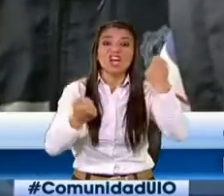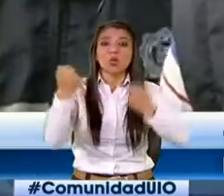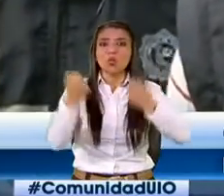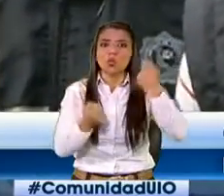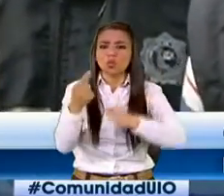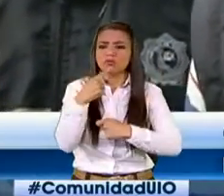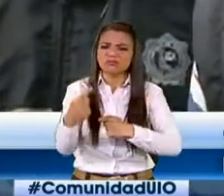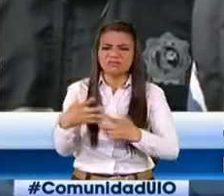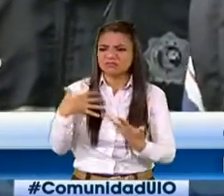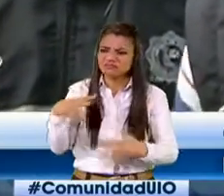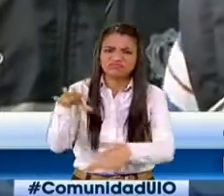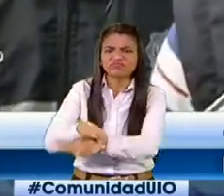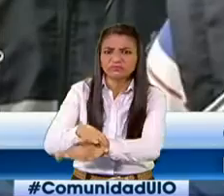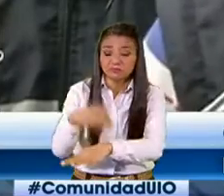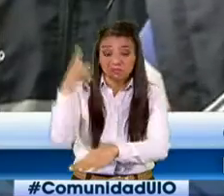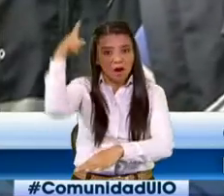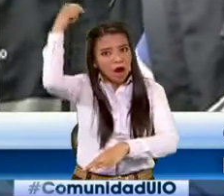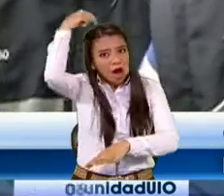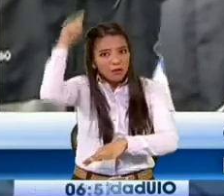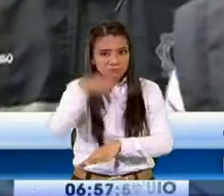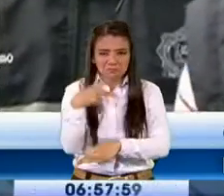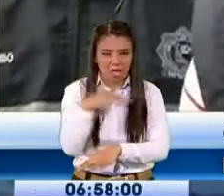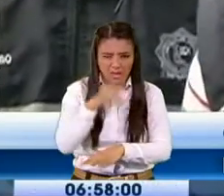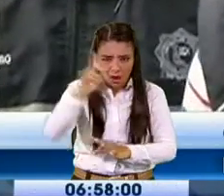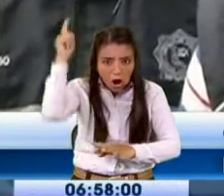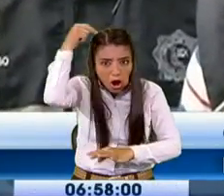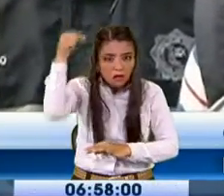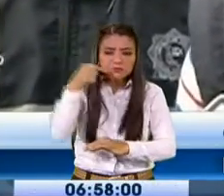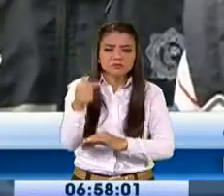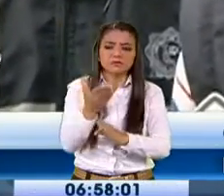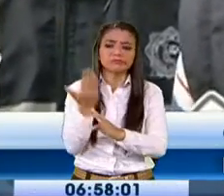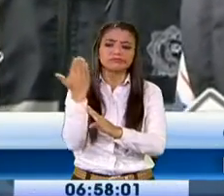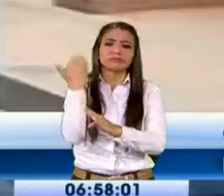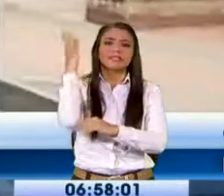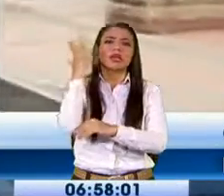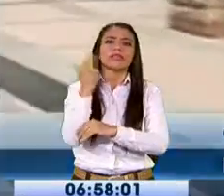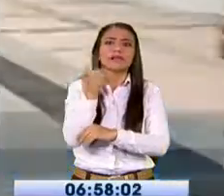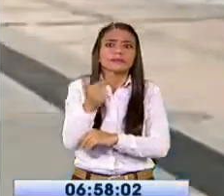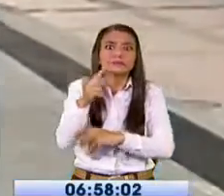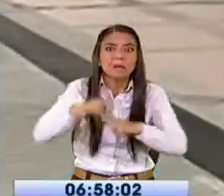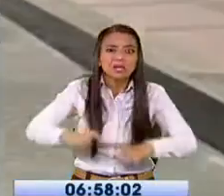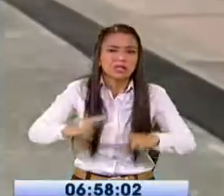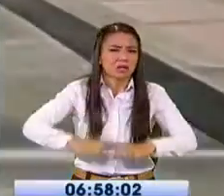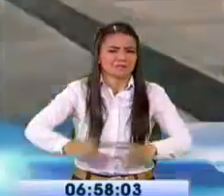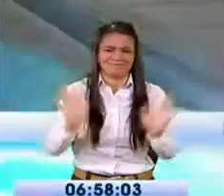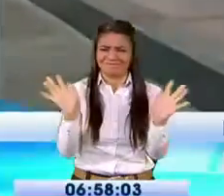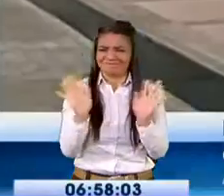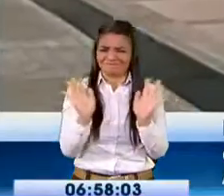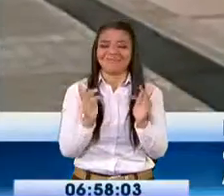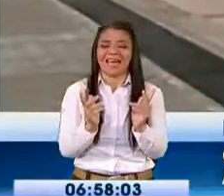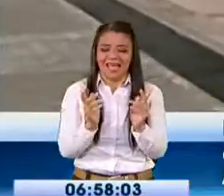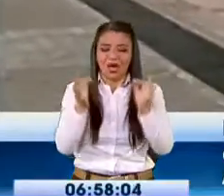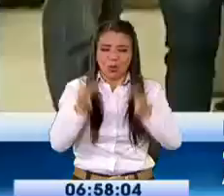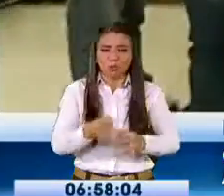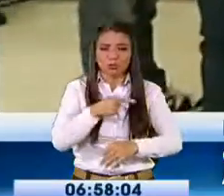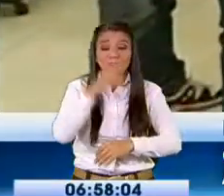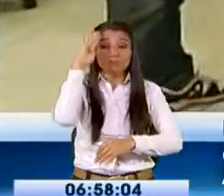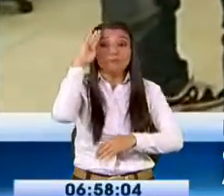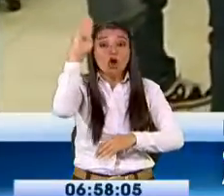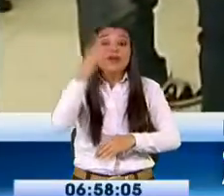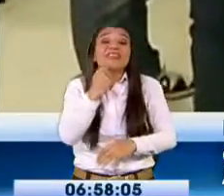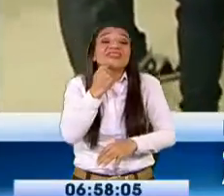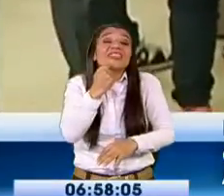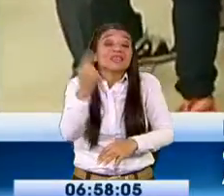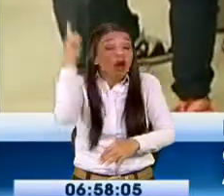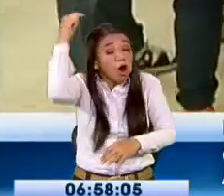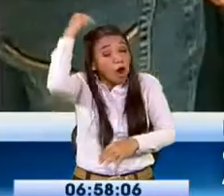iban a proceder con su detención y que le venían haciendo el seguimiento aproximadamente hace 5 días. Y que el siguiente paso del supuesto personal policial